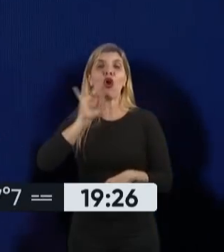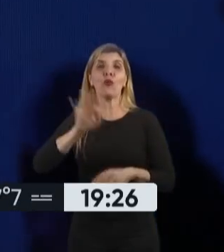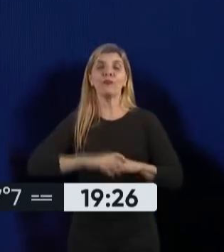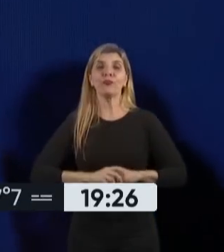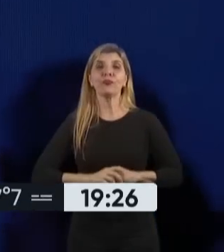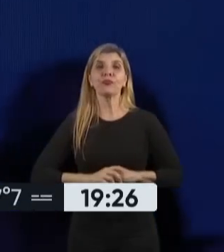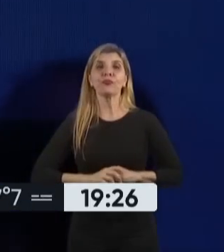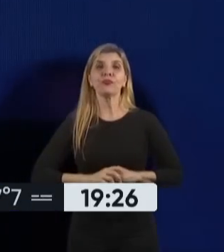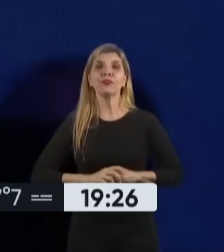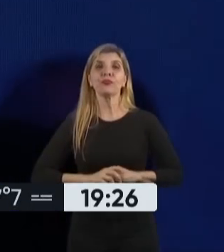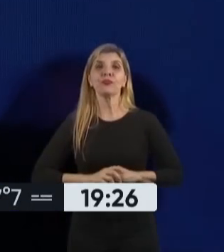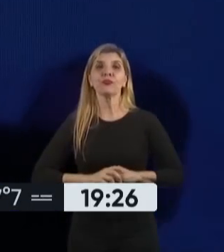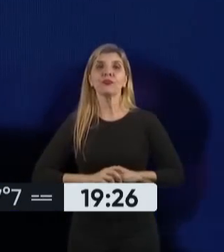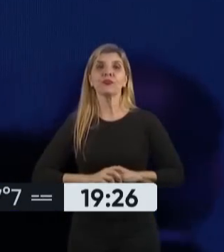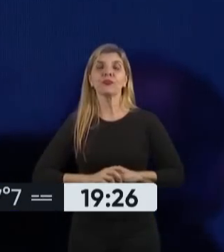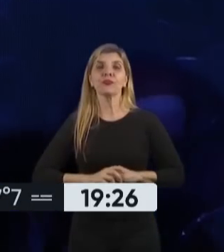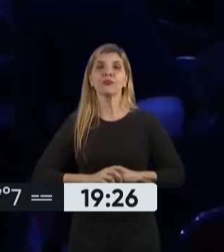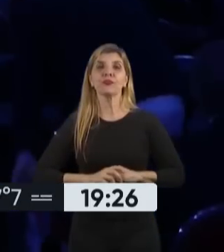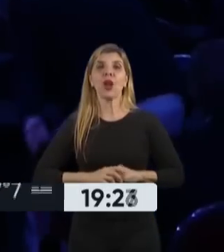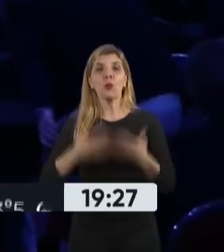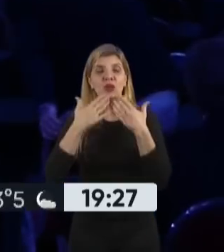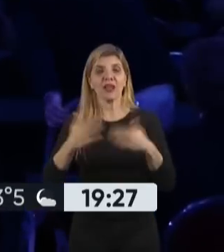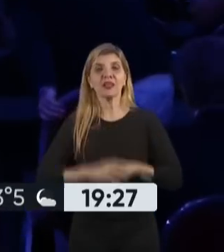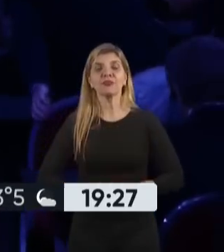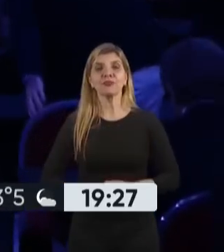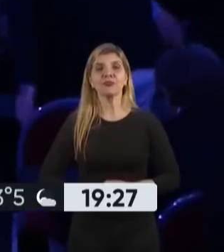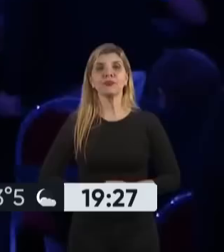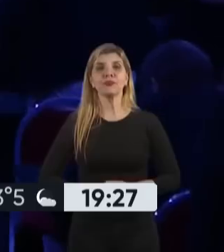carajo! Muchas gracias.